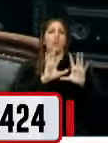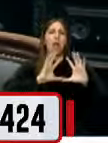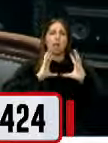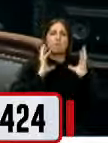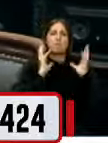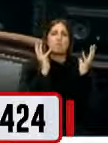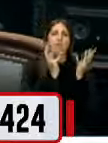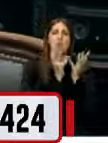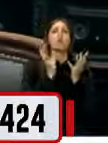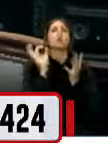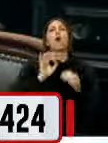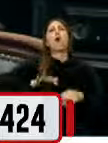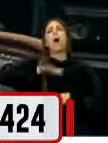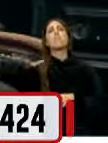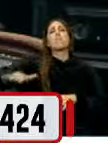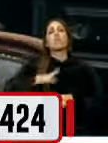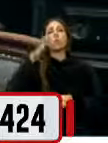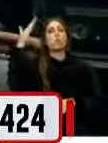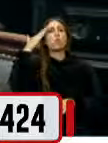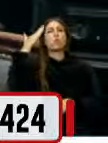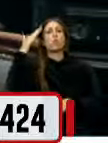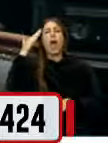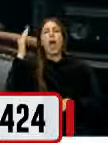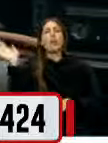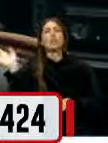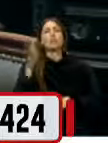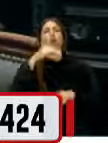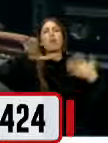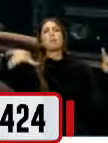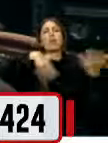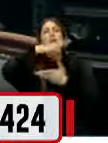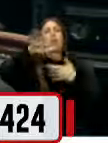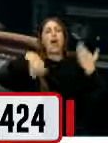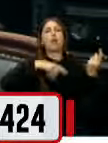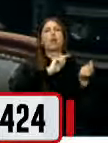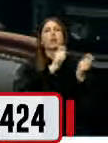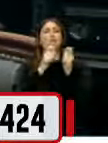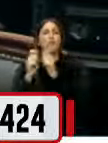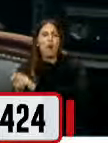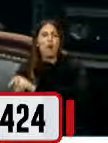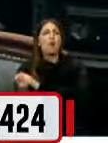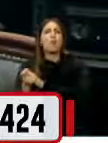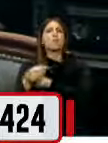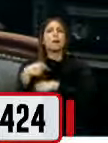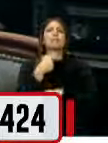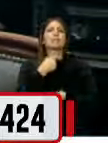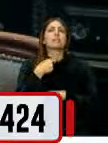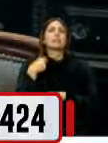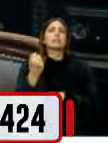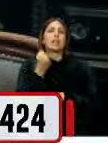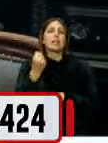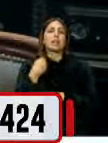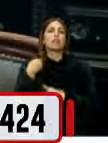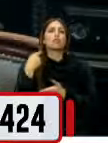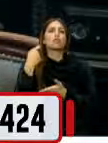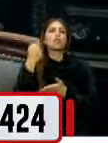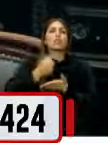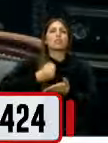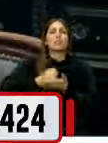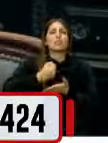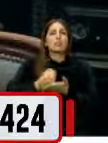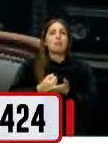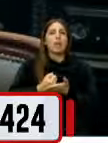generación de empleo y de reactivación, por supuesto que va a ser un problema grave de lo que viene. Sí. ¿Y el pálpito cuál es? ¿El tuyo, Adolfo, con respecto